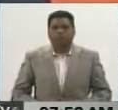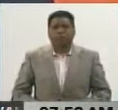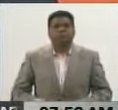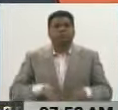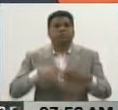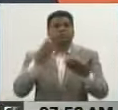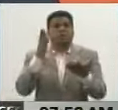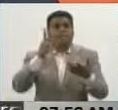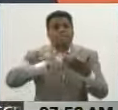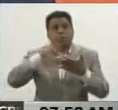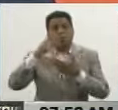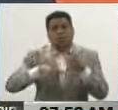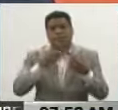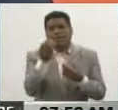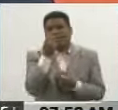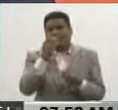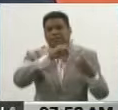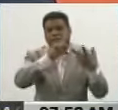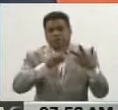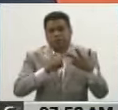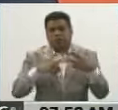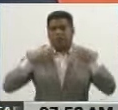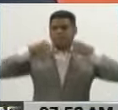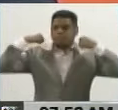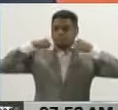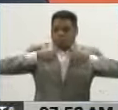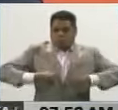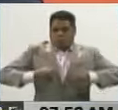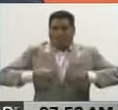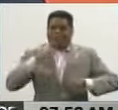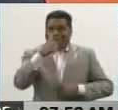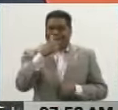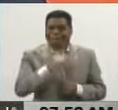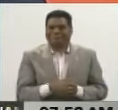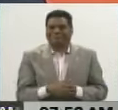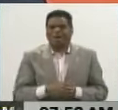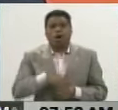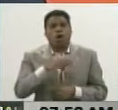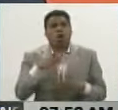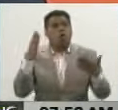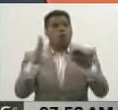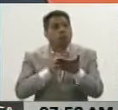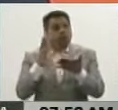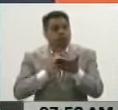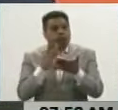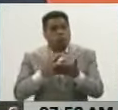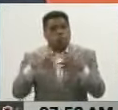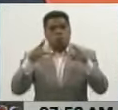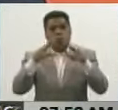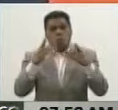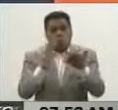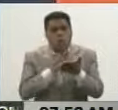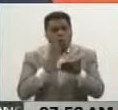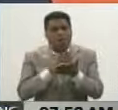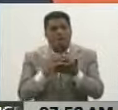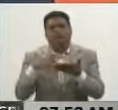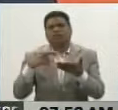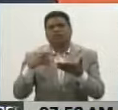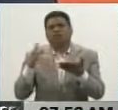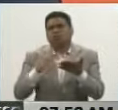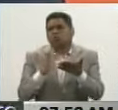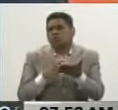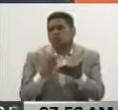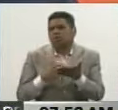alimentación escolar, con el programa de morrales, ¿verdad? Con los útiles que vamos a empezar a dar, con las canaimitas, con la